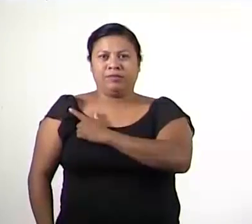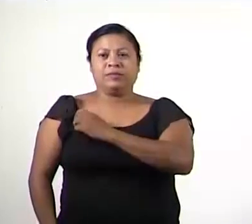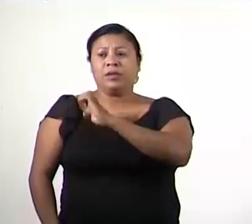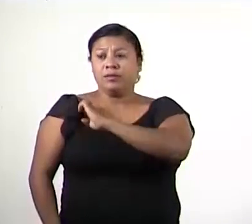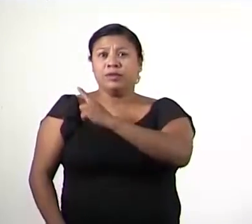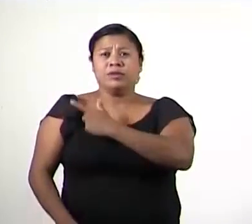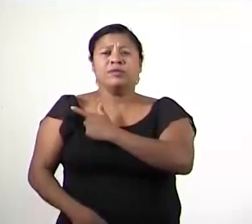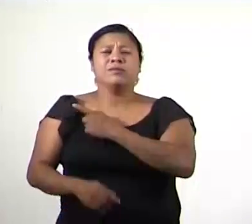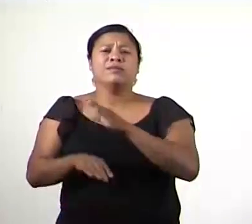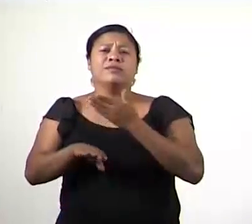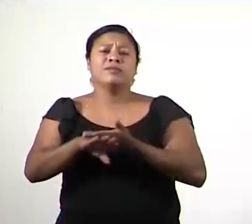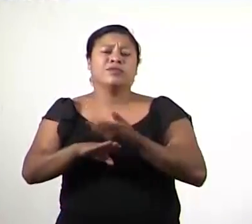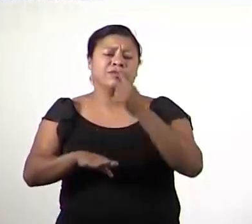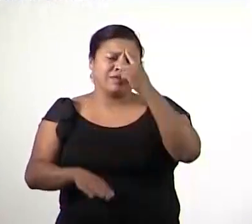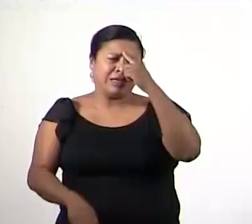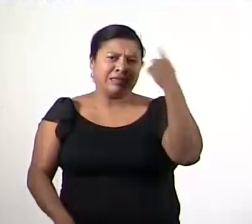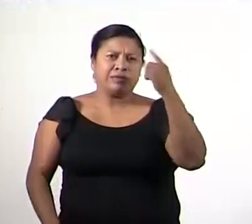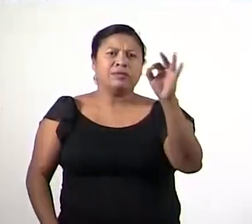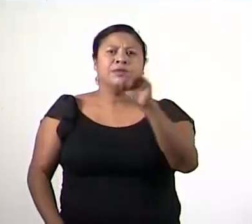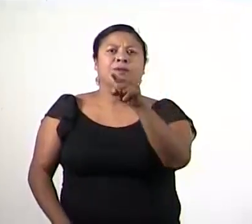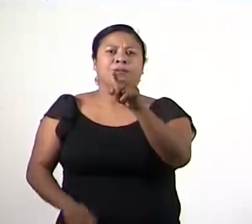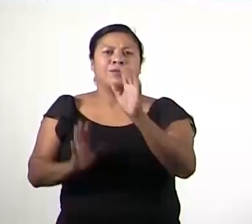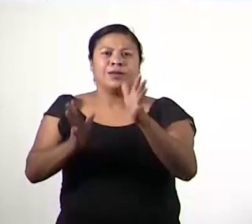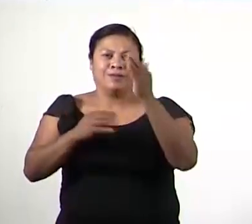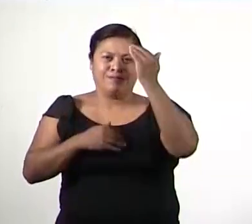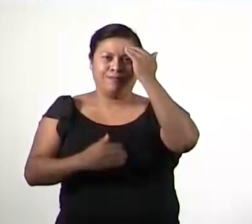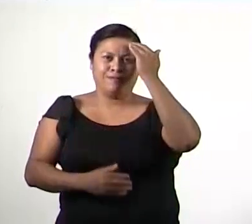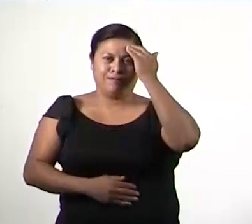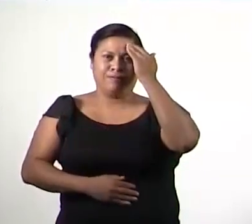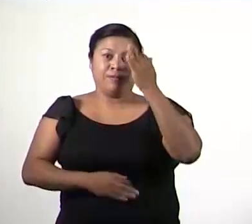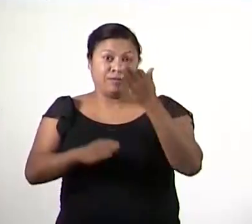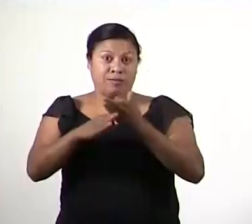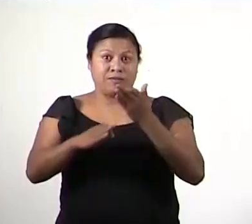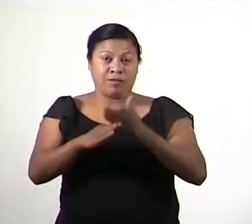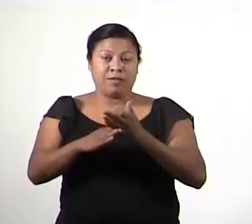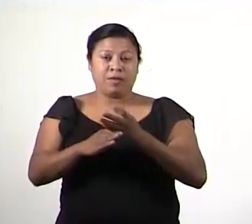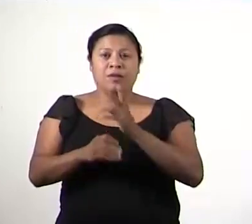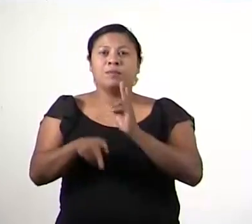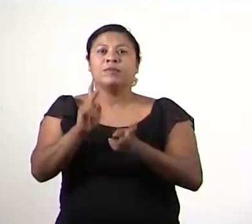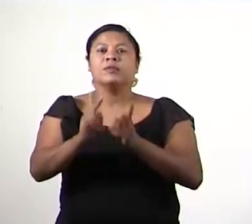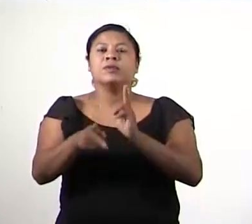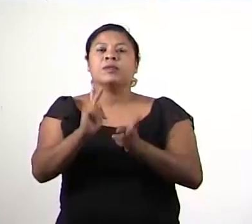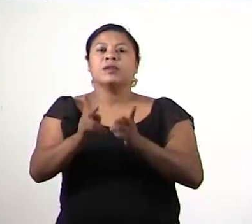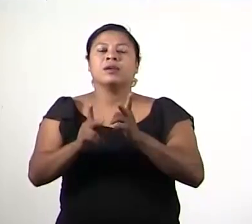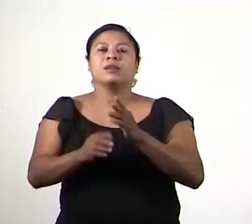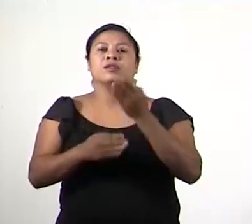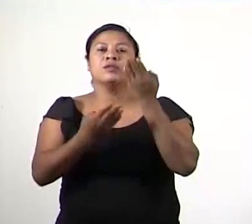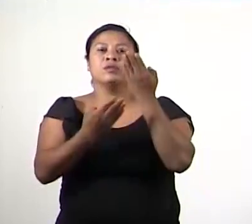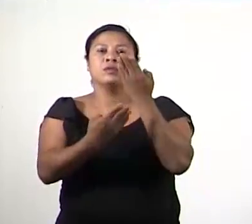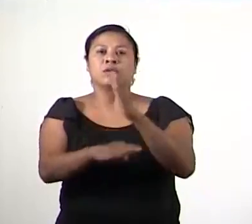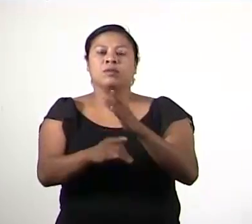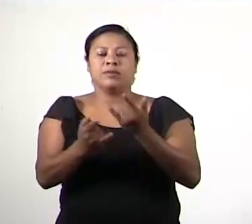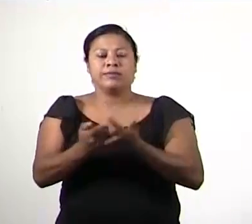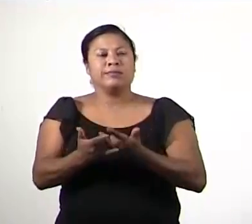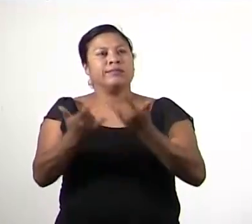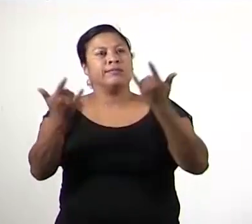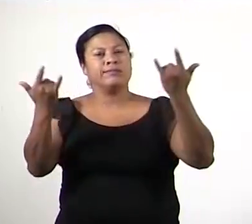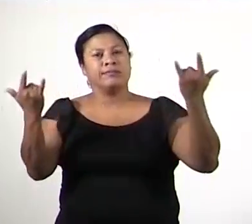muy sencillo y que a lo mejor tú ya lo conoces. Vamos a hablar sobre los relatos